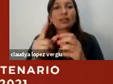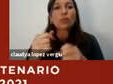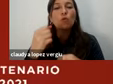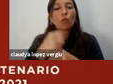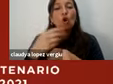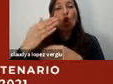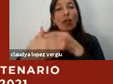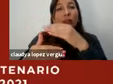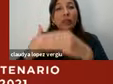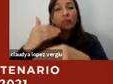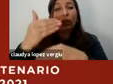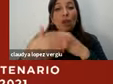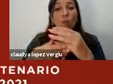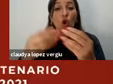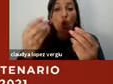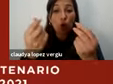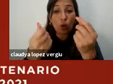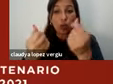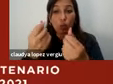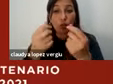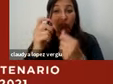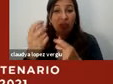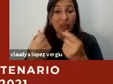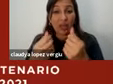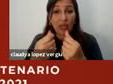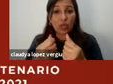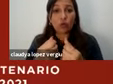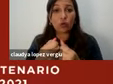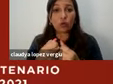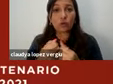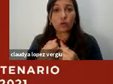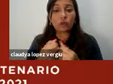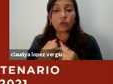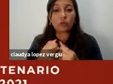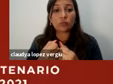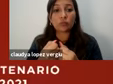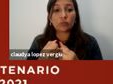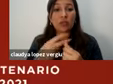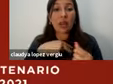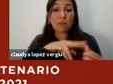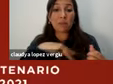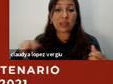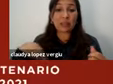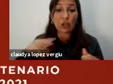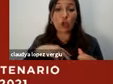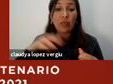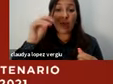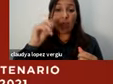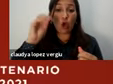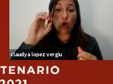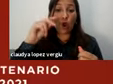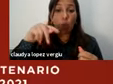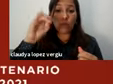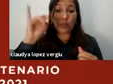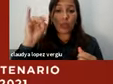tiempo ya los recursos ordinarios que nos destina el Ministerio de Economía y Finanzas también puedan